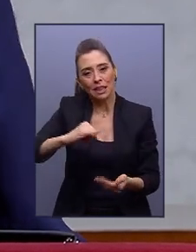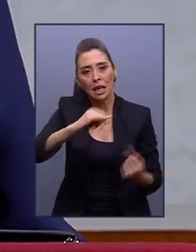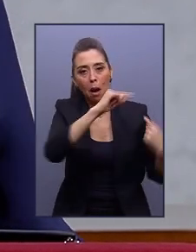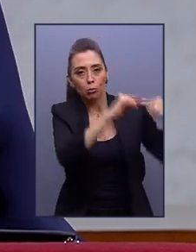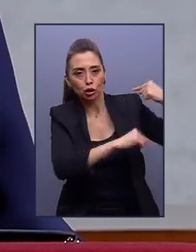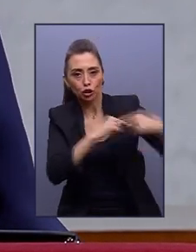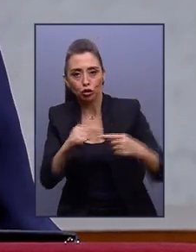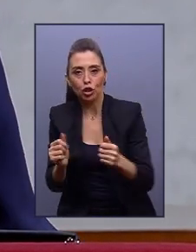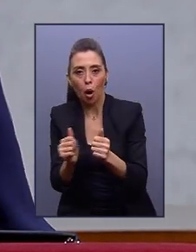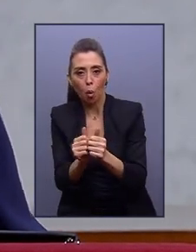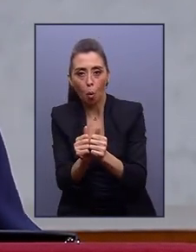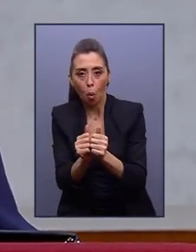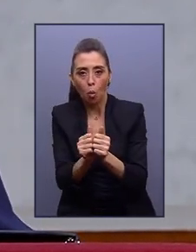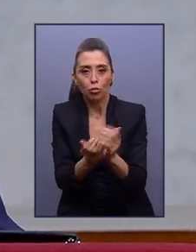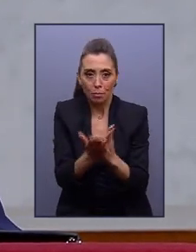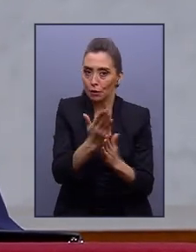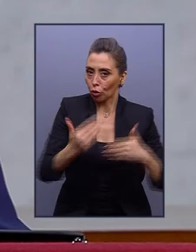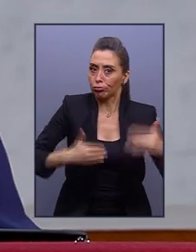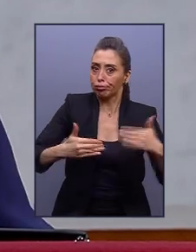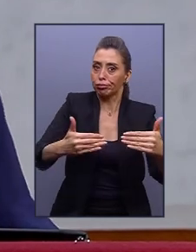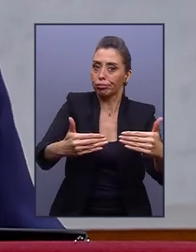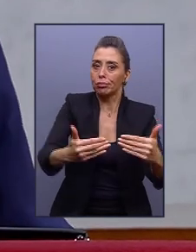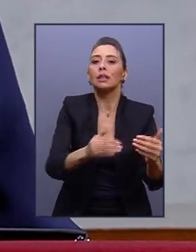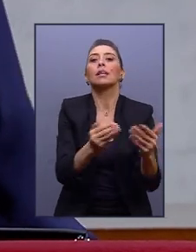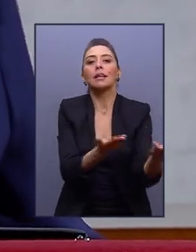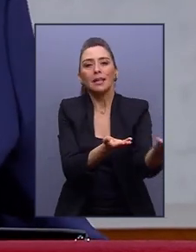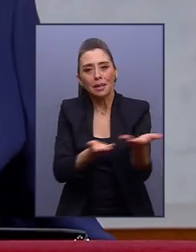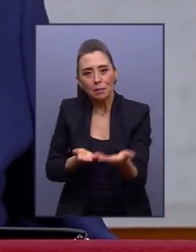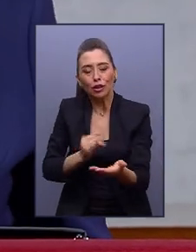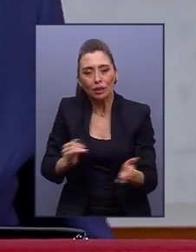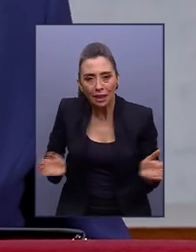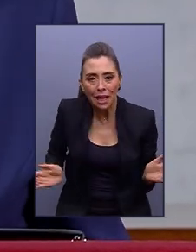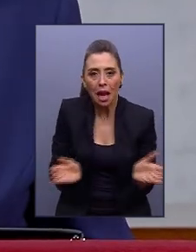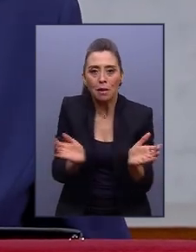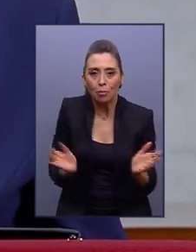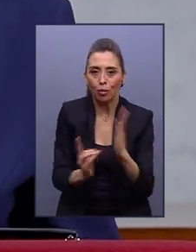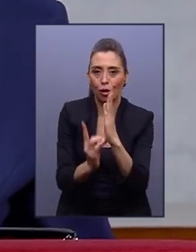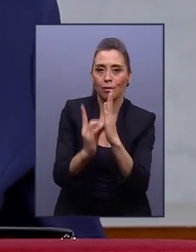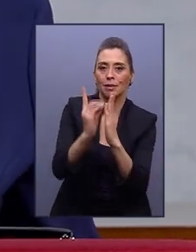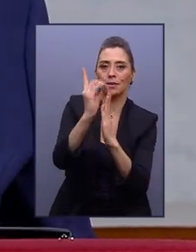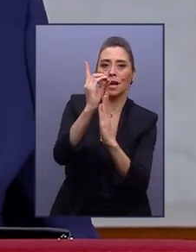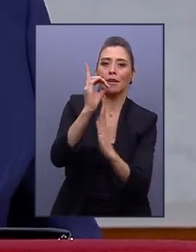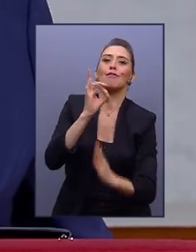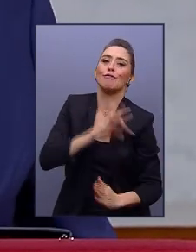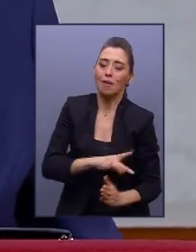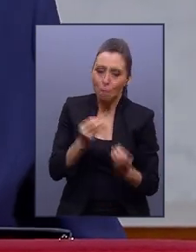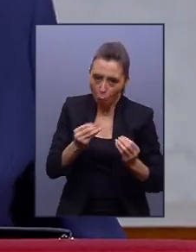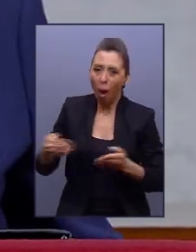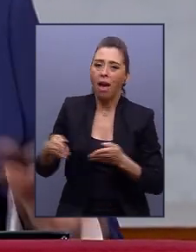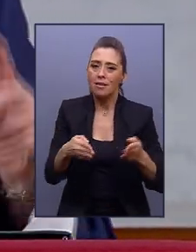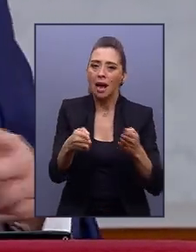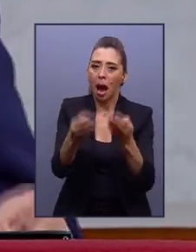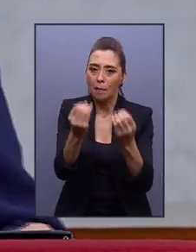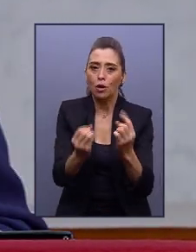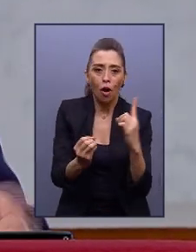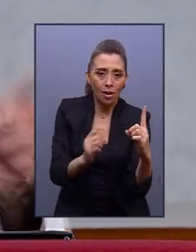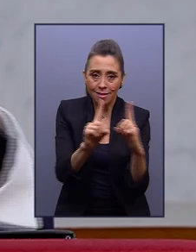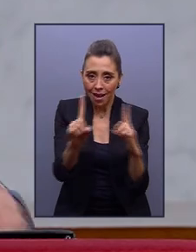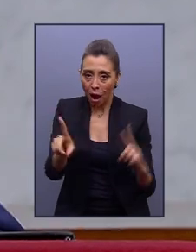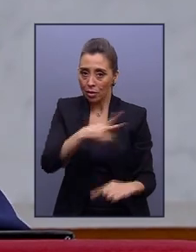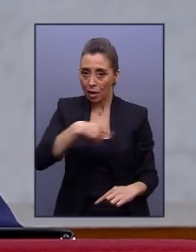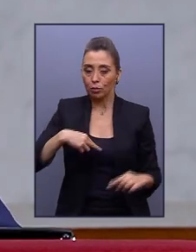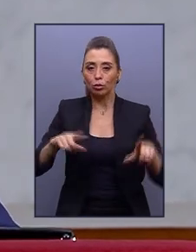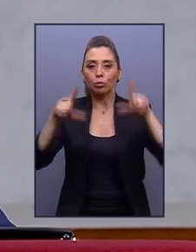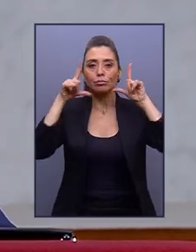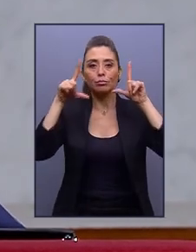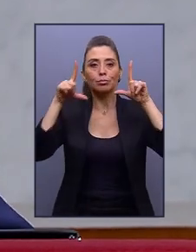historia que juntos hemos puesto en movimiento. Los invito a seguir empujando nuestro progreso porque vamos por buen camino. Cada uno de nosotros es el